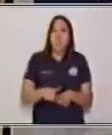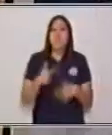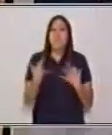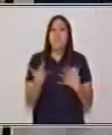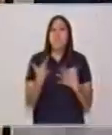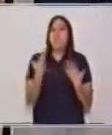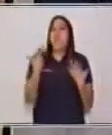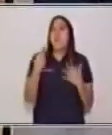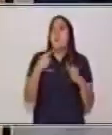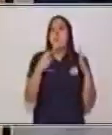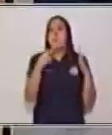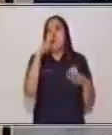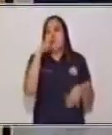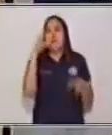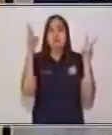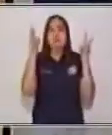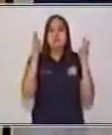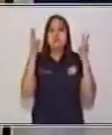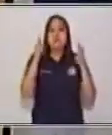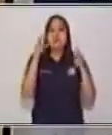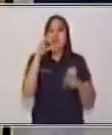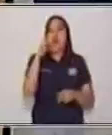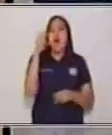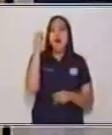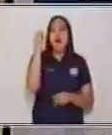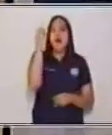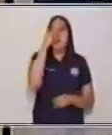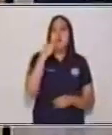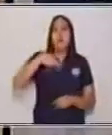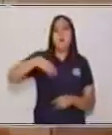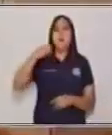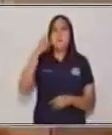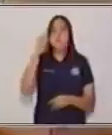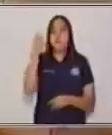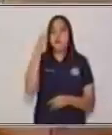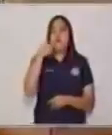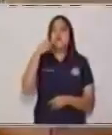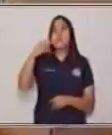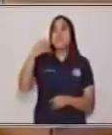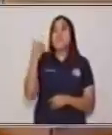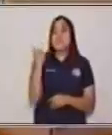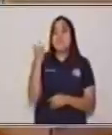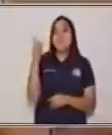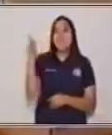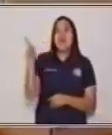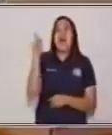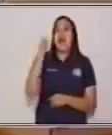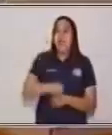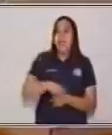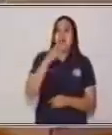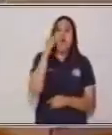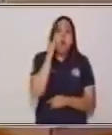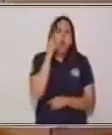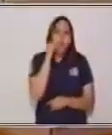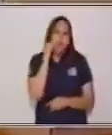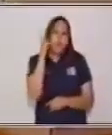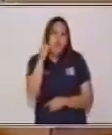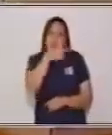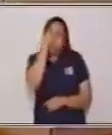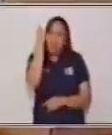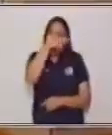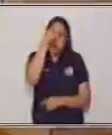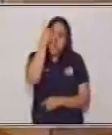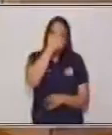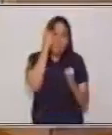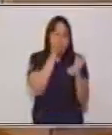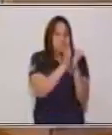chomskiana. Y es que Noam Chomsky, estadounidense, fue el personaje que empezó a trabajar a través de las diferentes